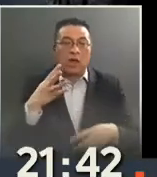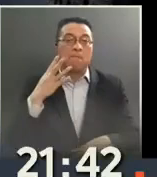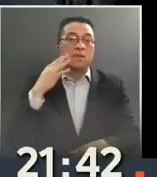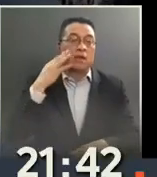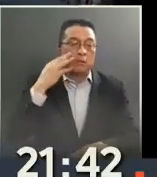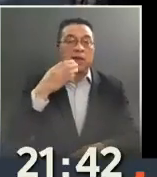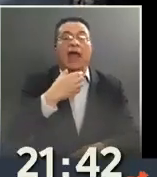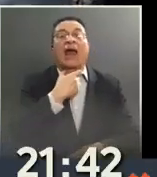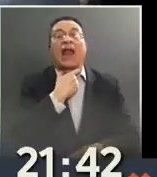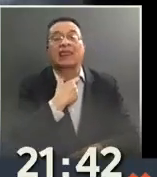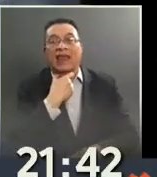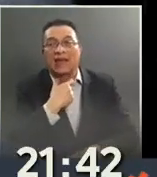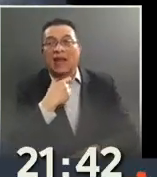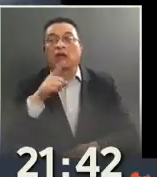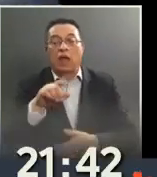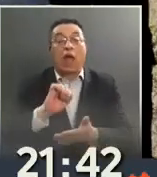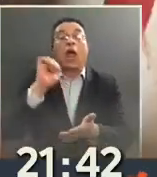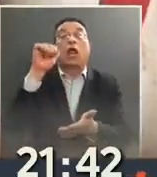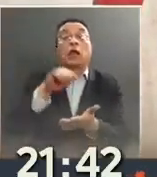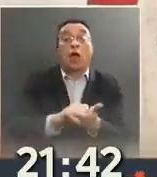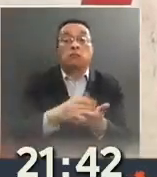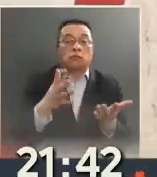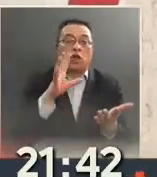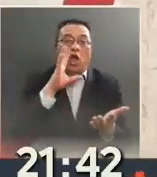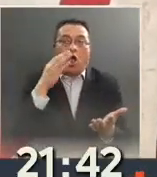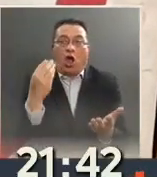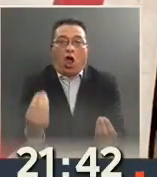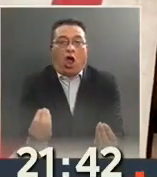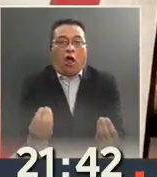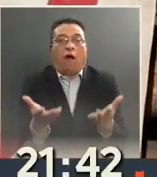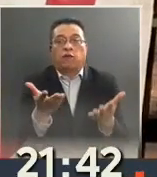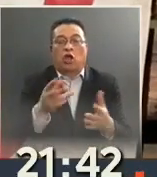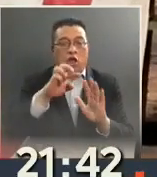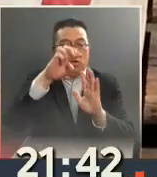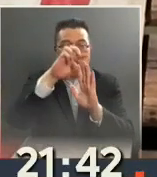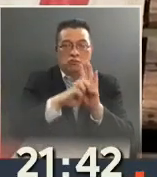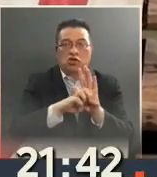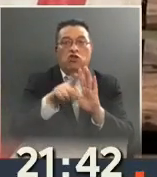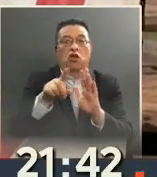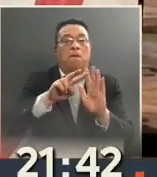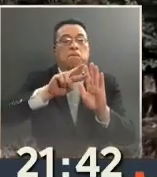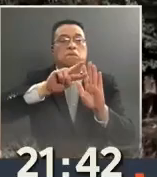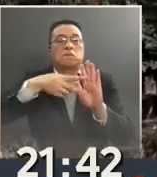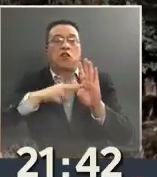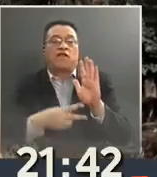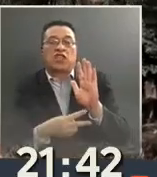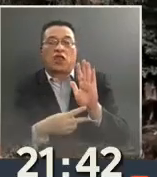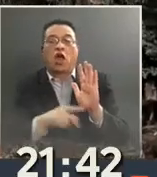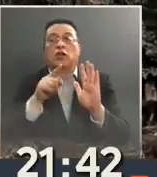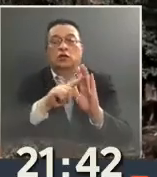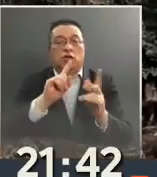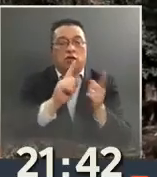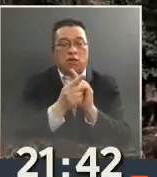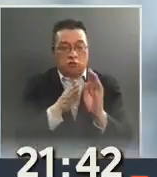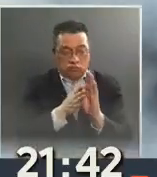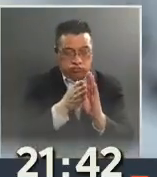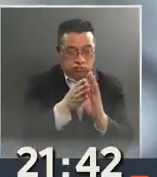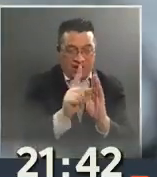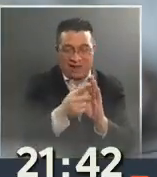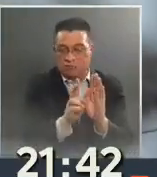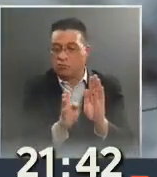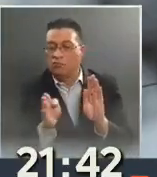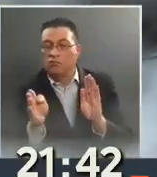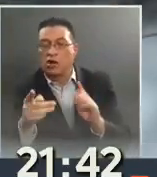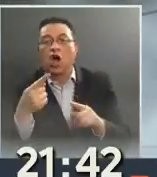Cartagena. El reclamo es por lo evidente y también porque el proyecto habría sido modificado, cambiando el trazado original e